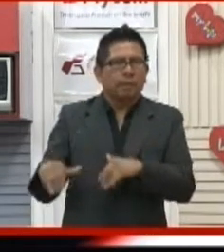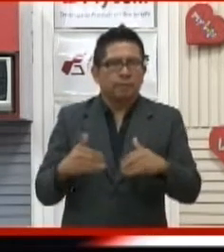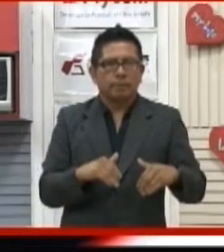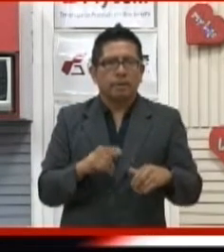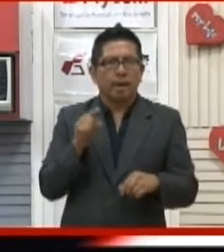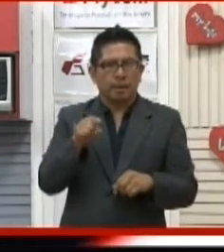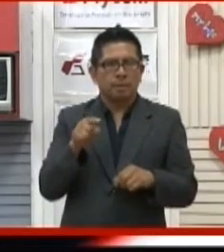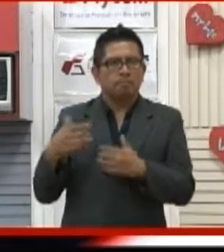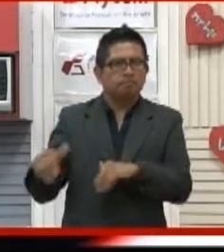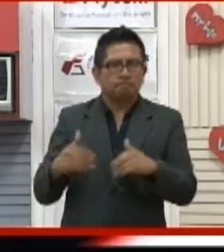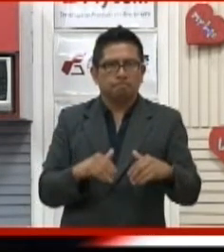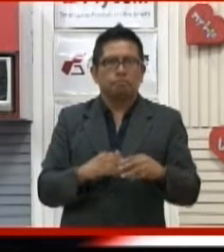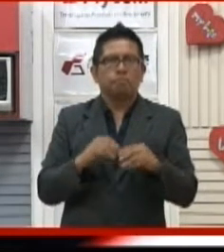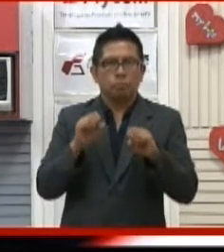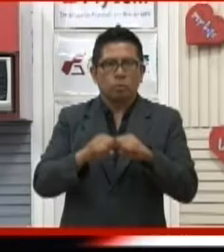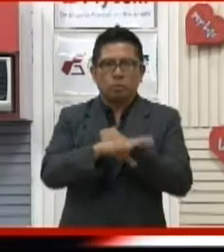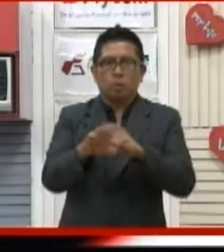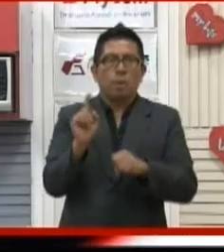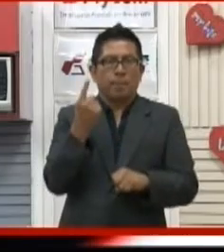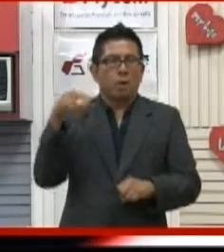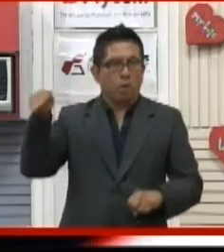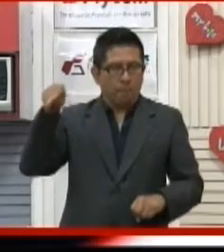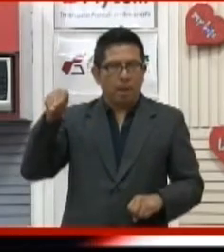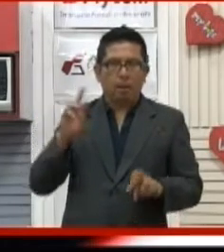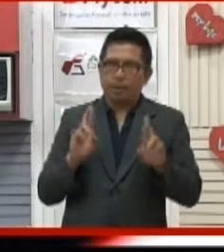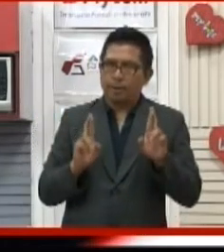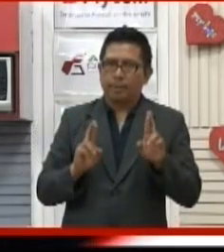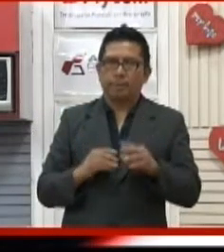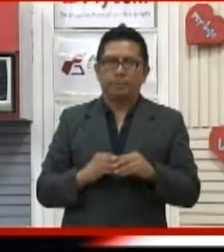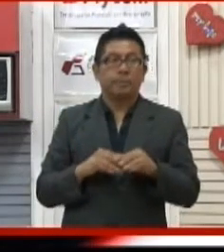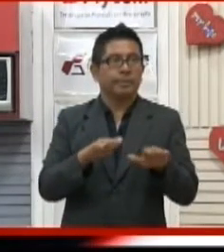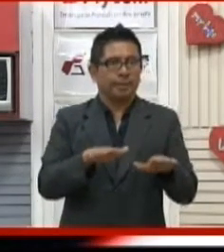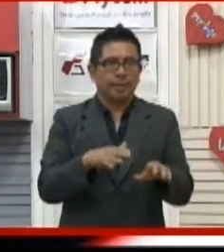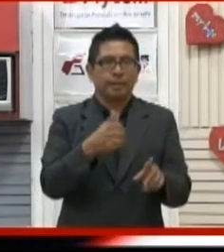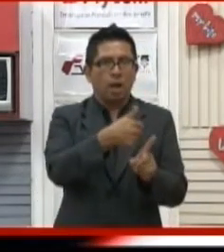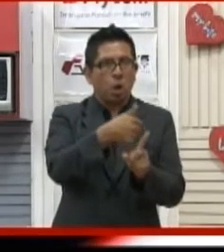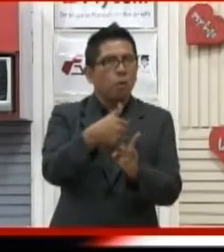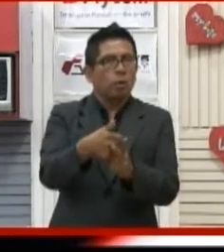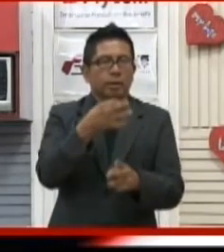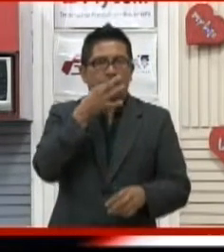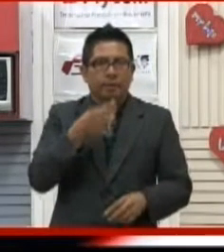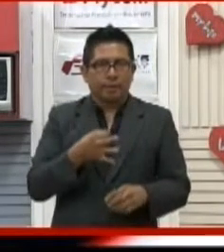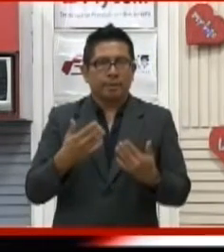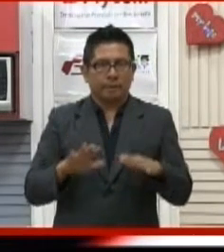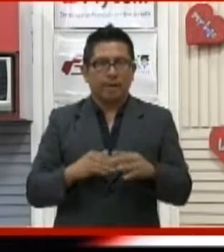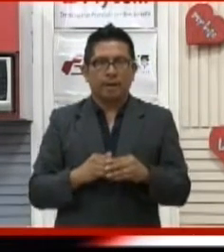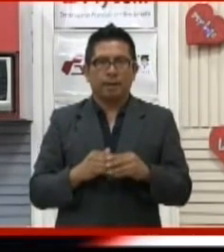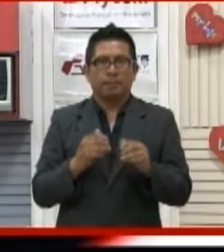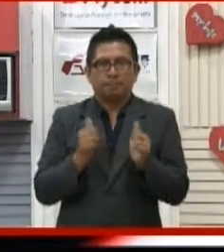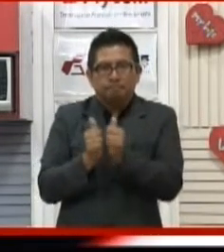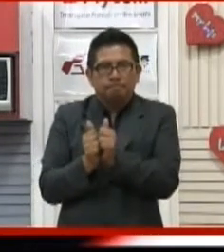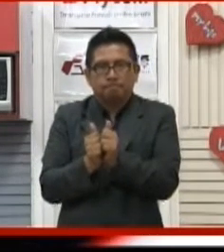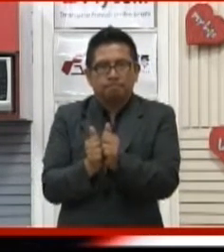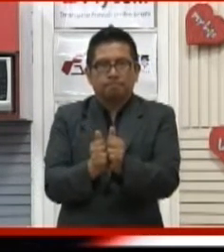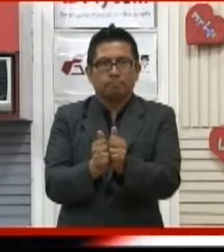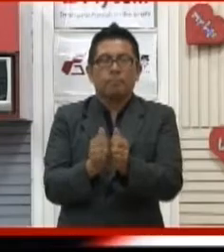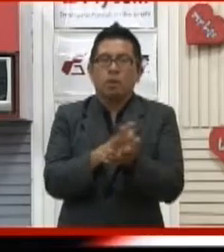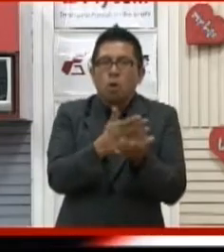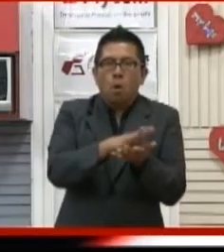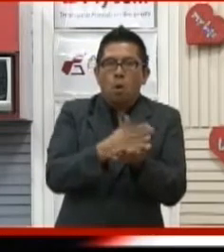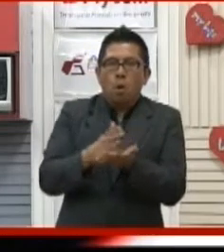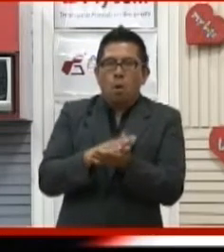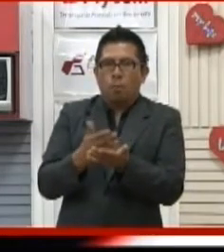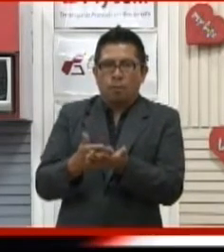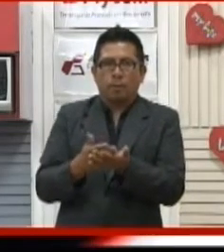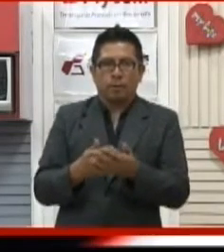realizan para hasta el 1 de marzo, ¿verdad? Así es, y no, gracias a ustedes de verdad por habernos acompañado y compartir de verdad